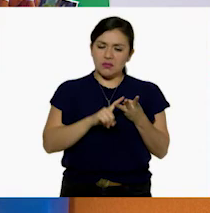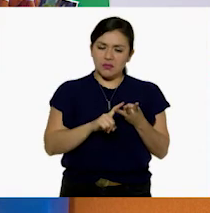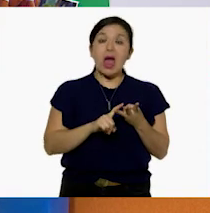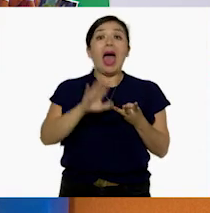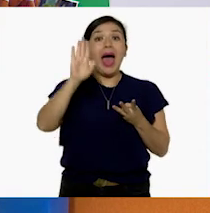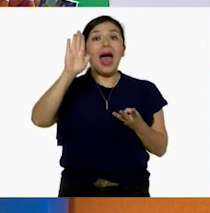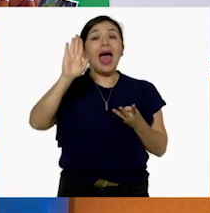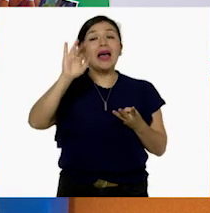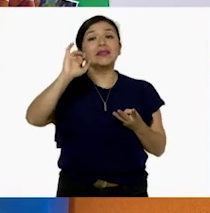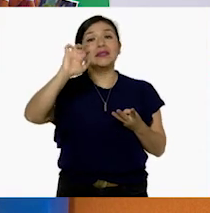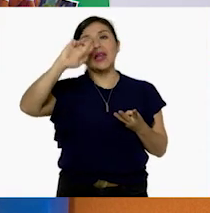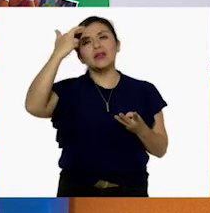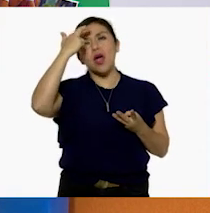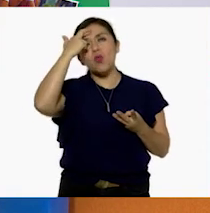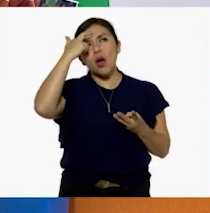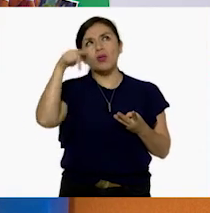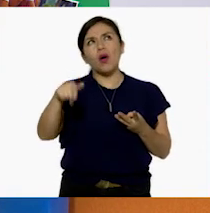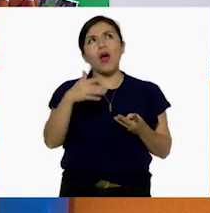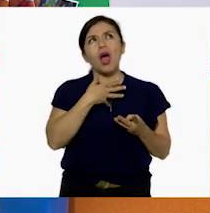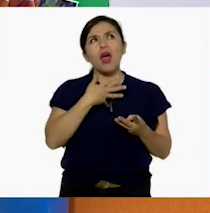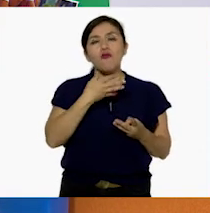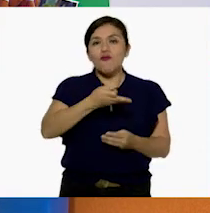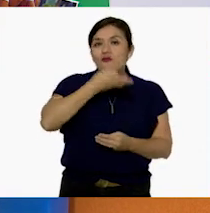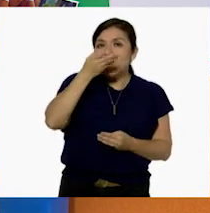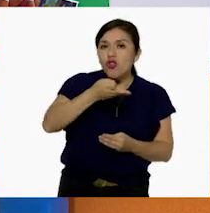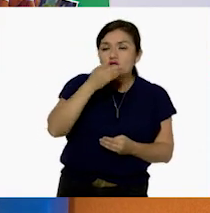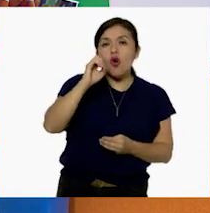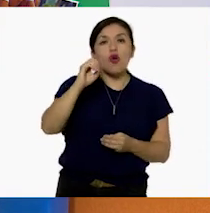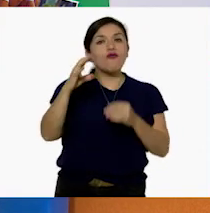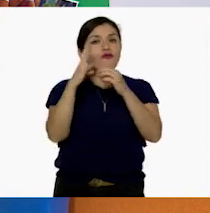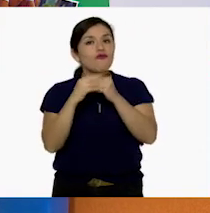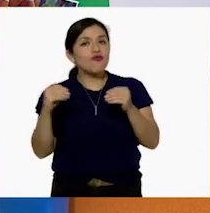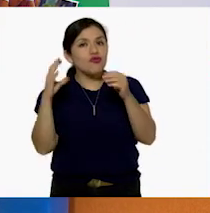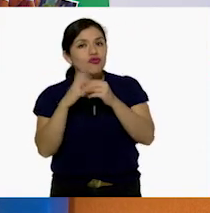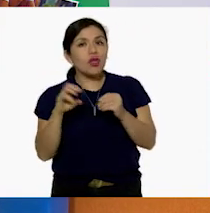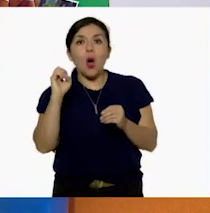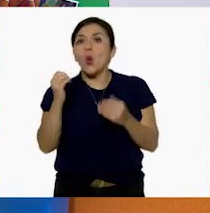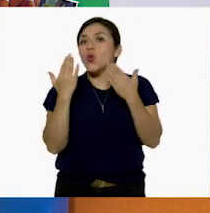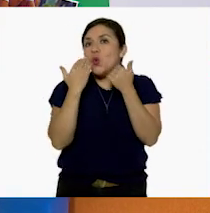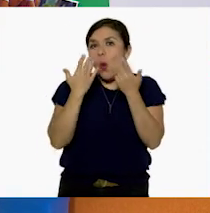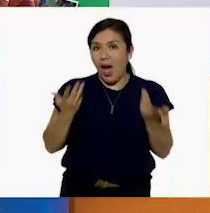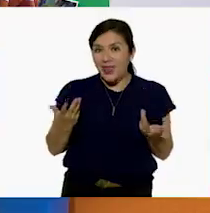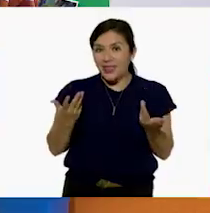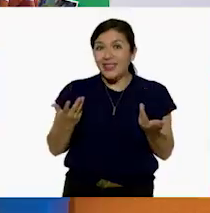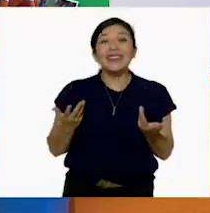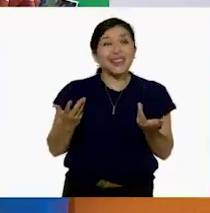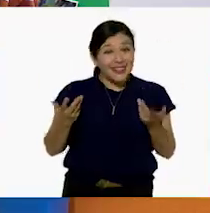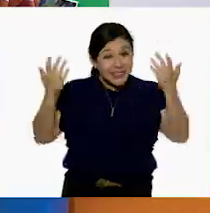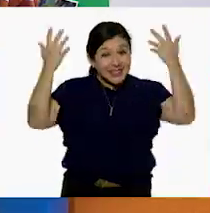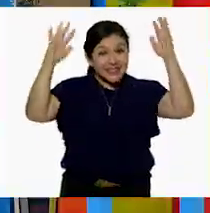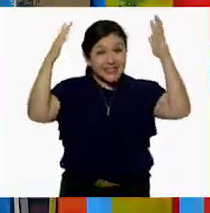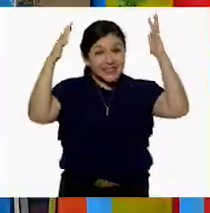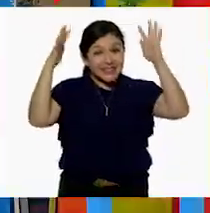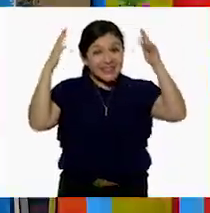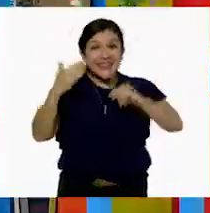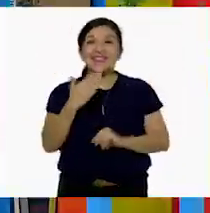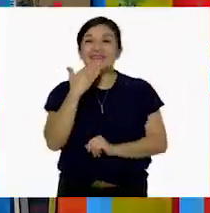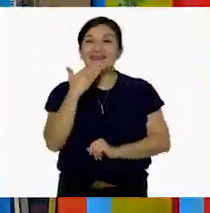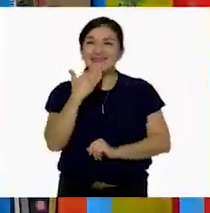claro, ¿recuerdan si tenían flores o fruto o si no lo tenían? ¡Bravo! ¡Sí!